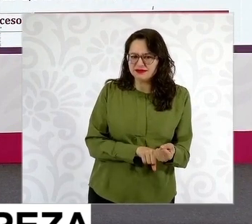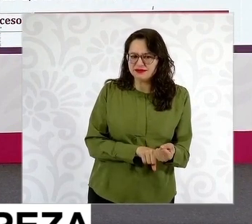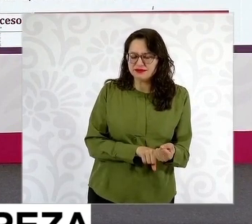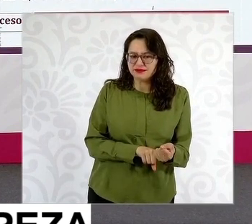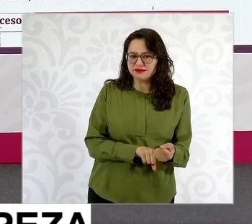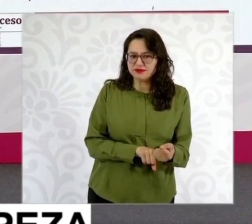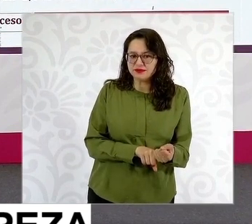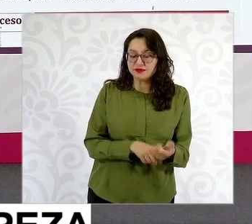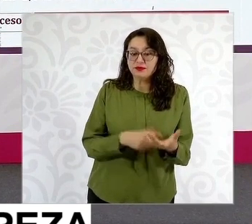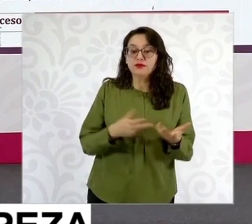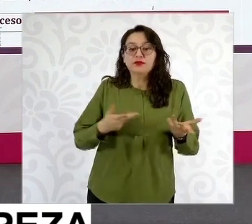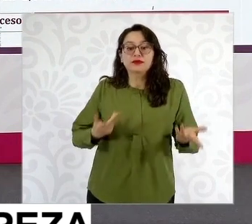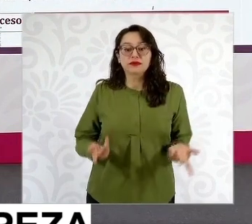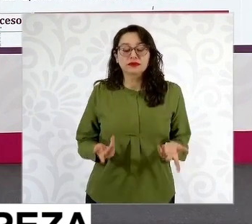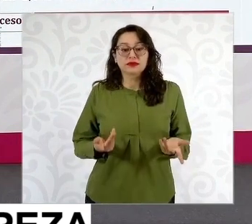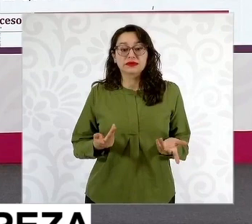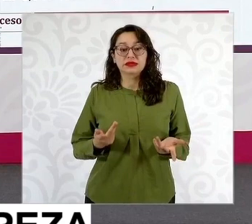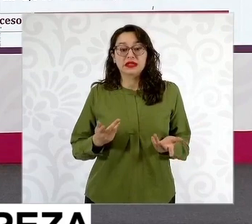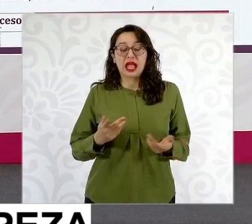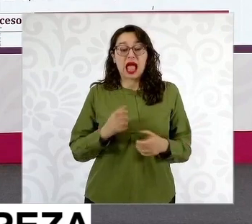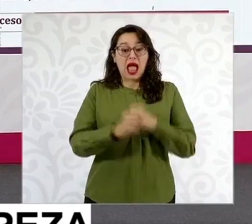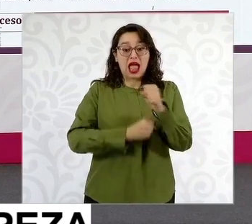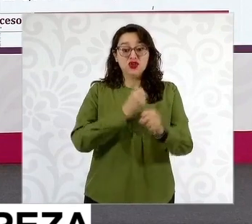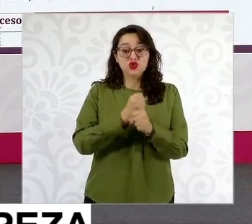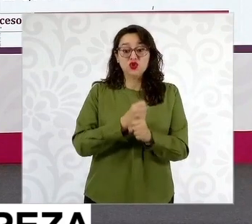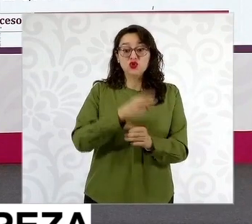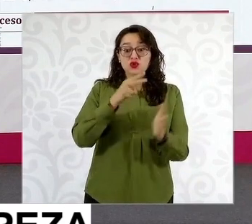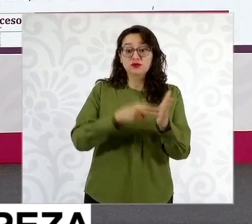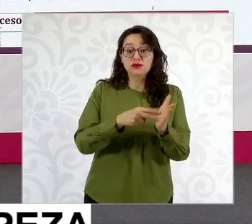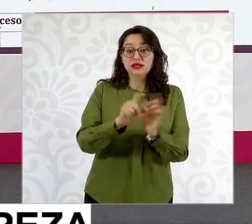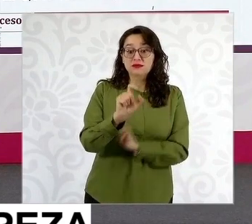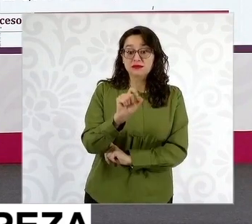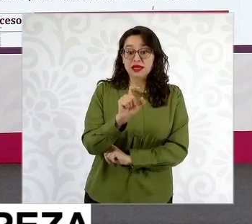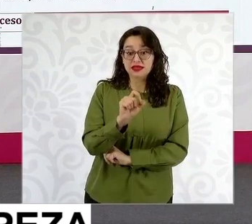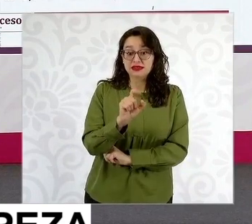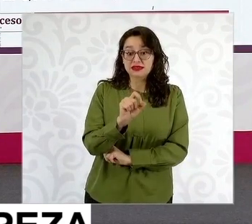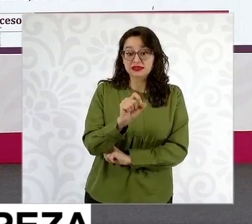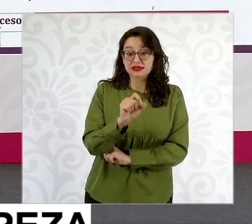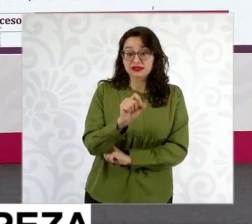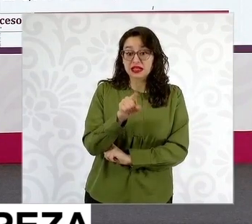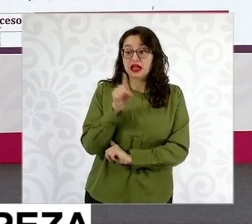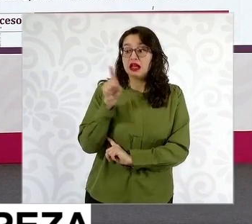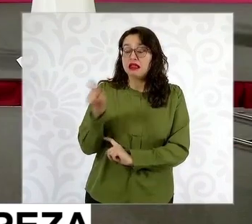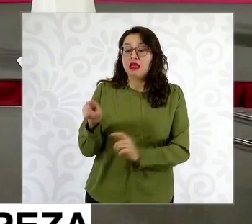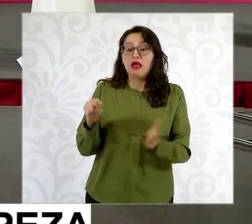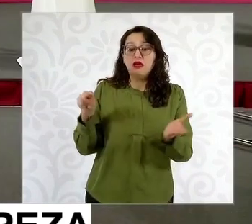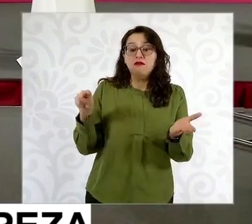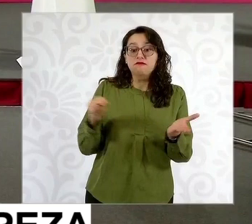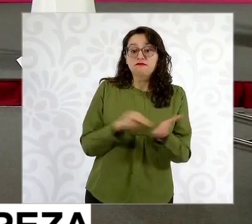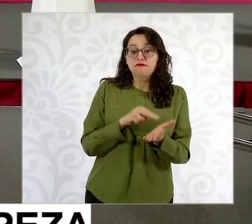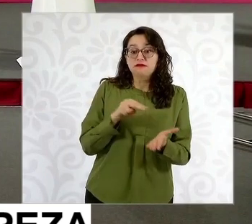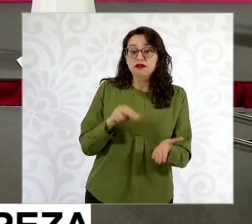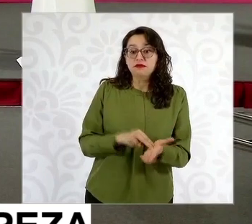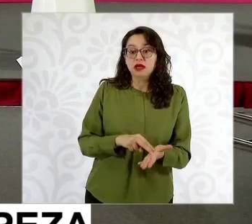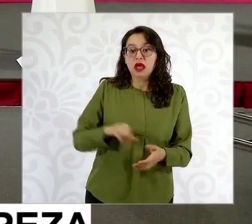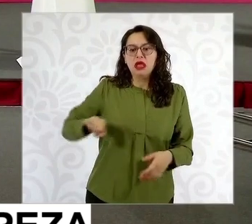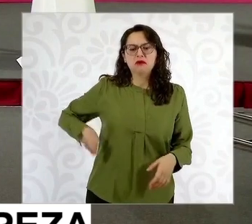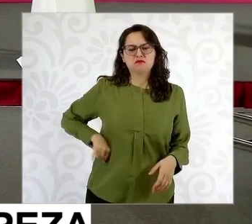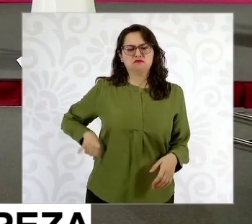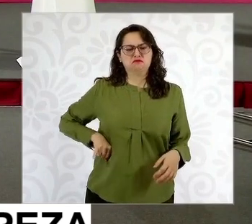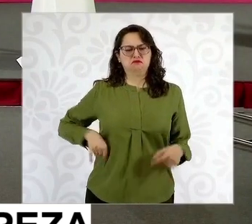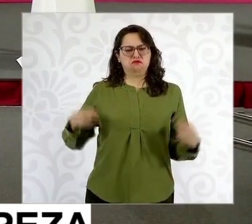Bueno, María N firmó en 2020 documentos de no existencia de conflicto de